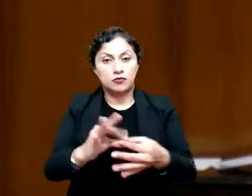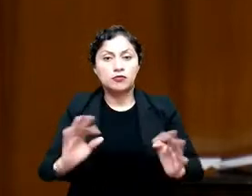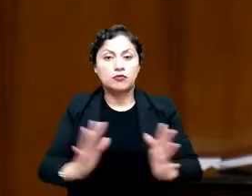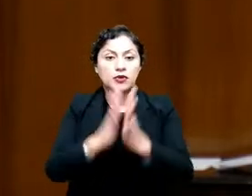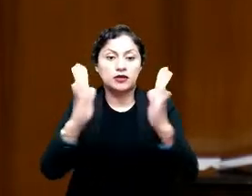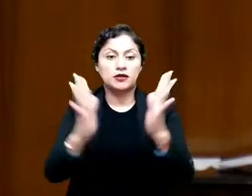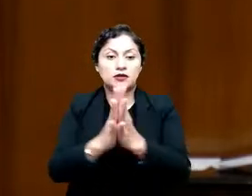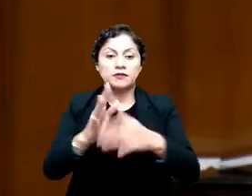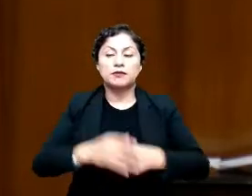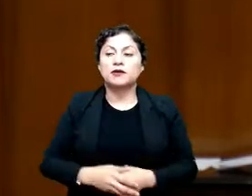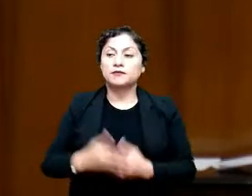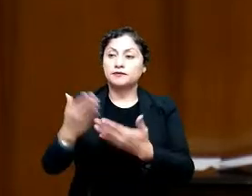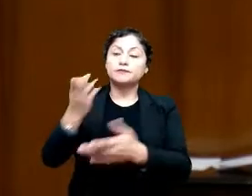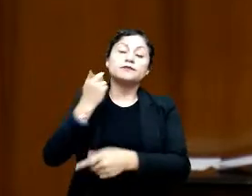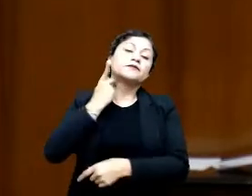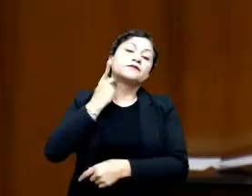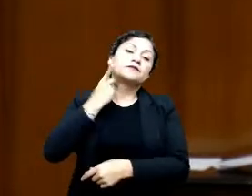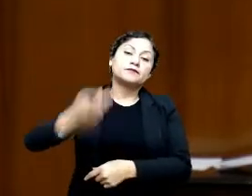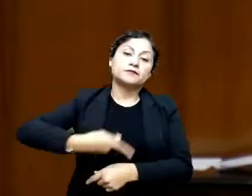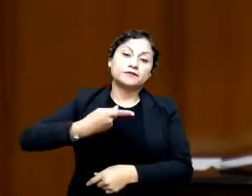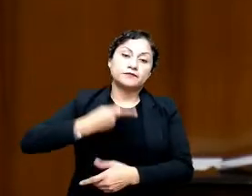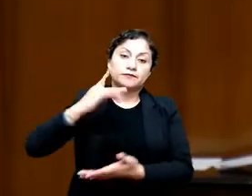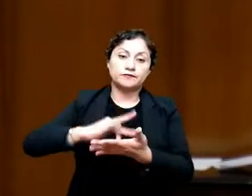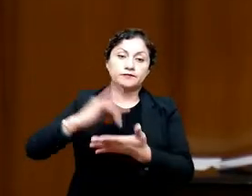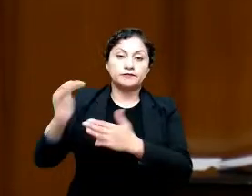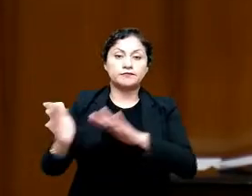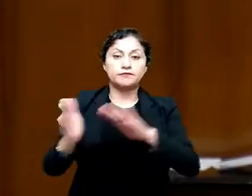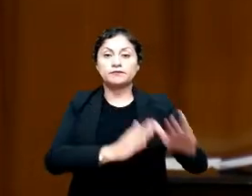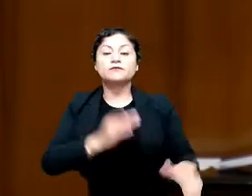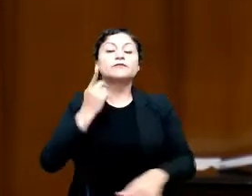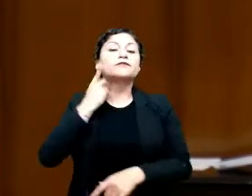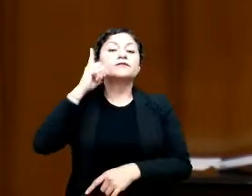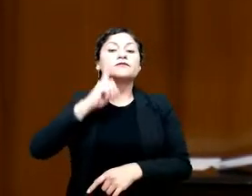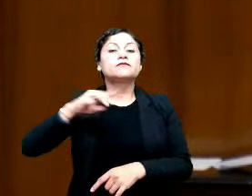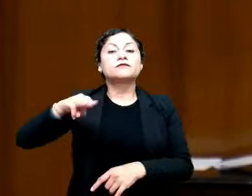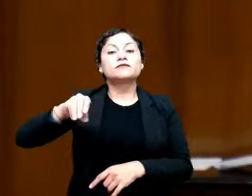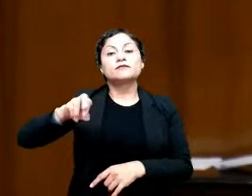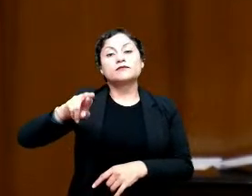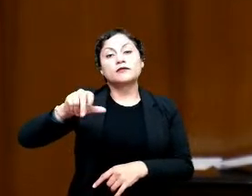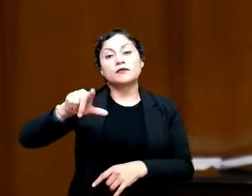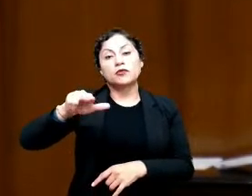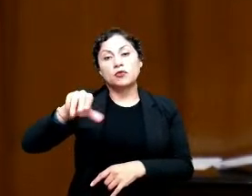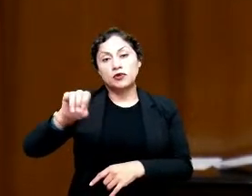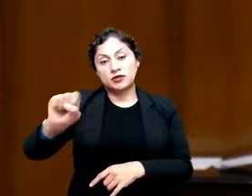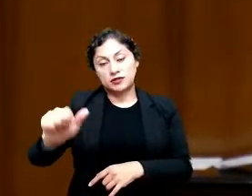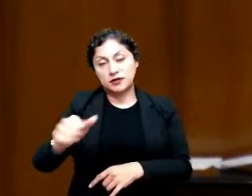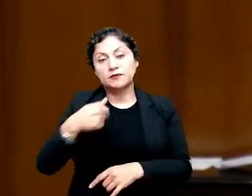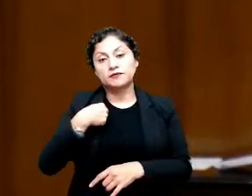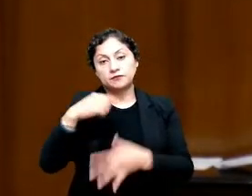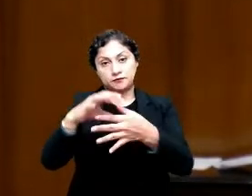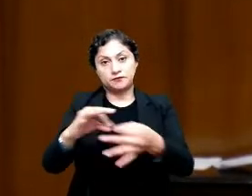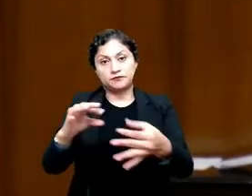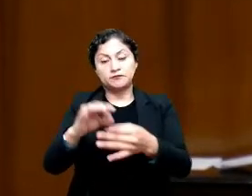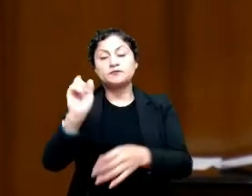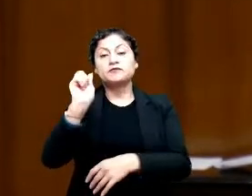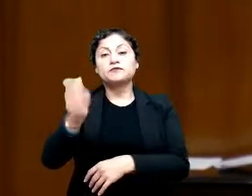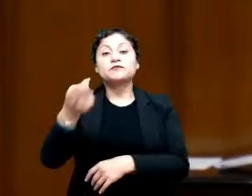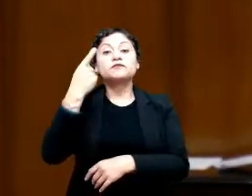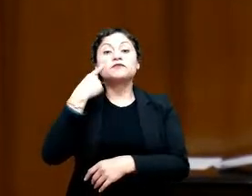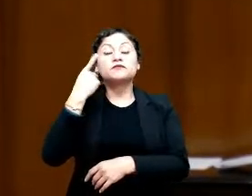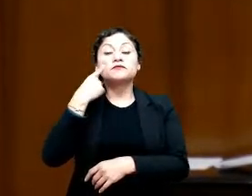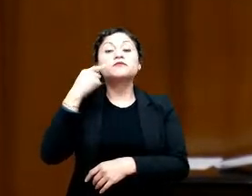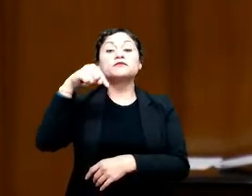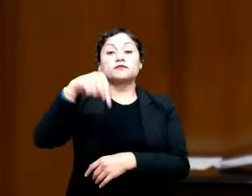Muchas gracias, señor diputado. A la diputada María Luisa Mendoza Mondragón le comento que de alguna manera aquí